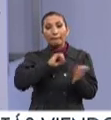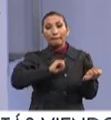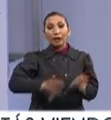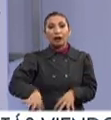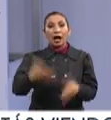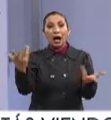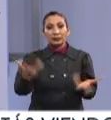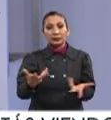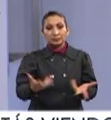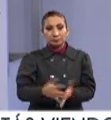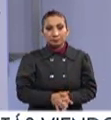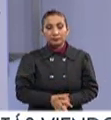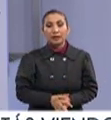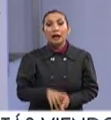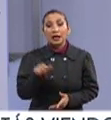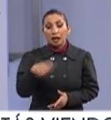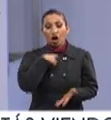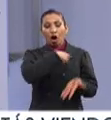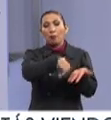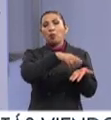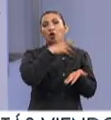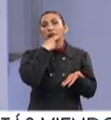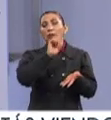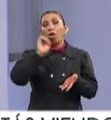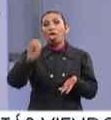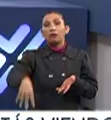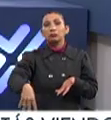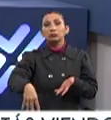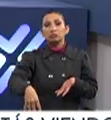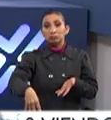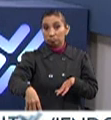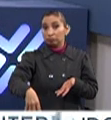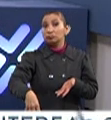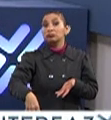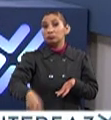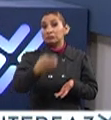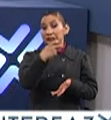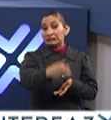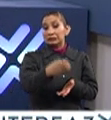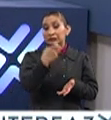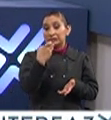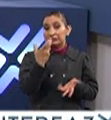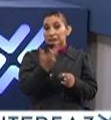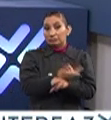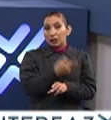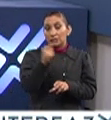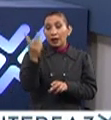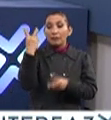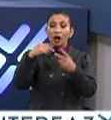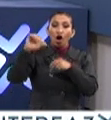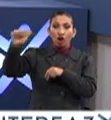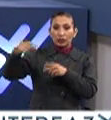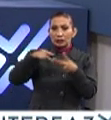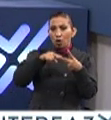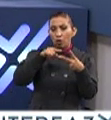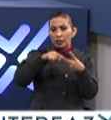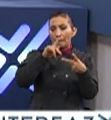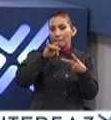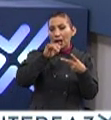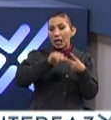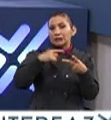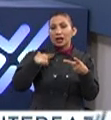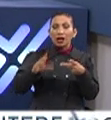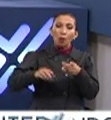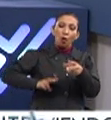están generando y que compramos, usamos y tiramos. Sí. En este sentido, vienen las pilas secundarias, que son las